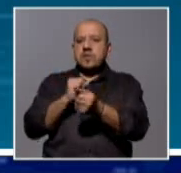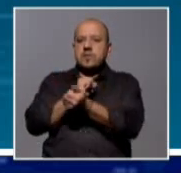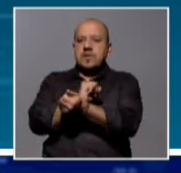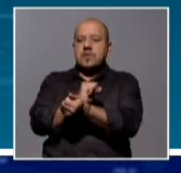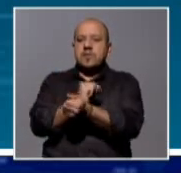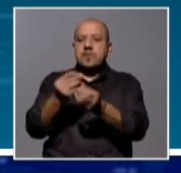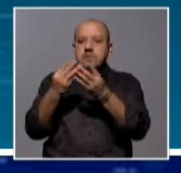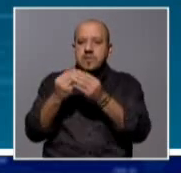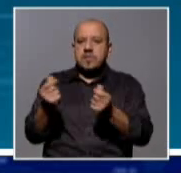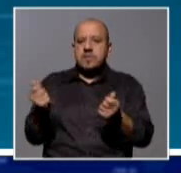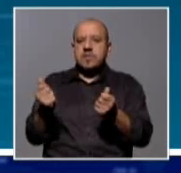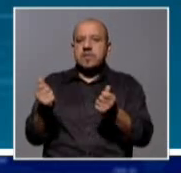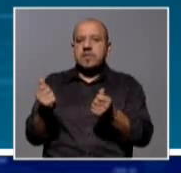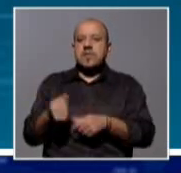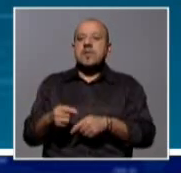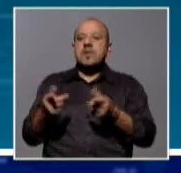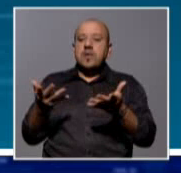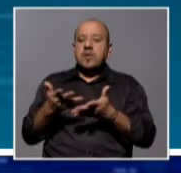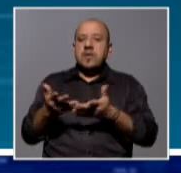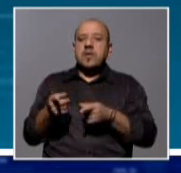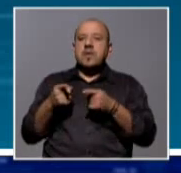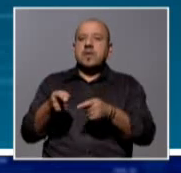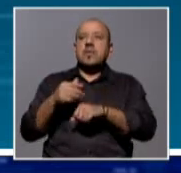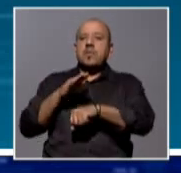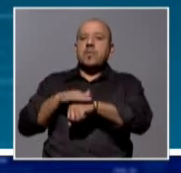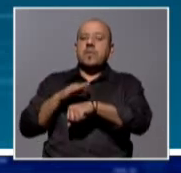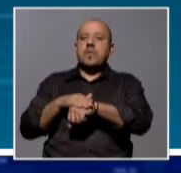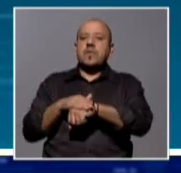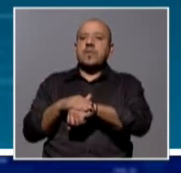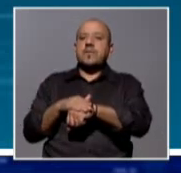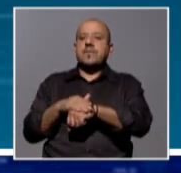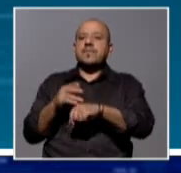¿no? Y en este momento se está desarrollando